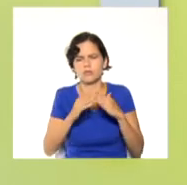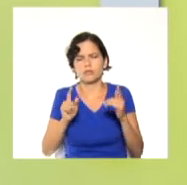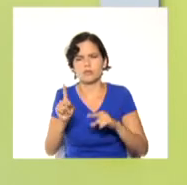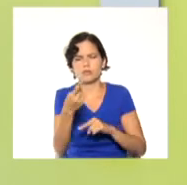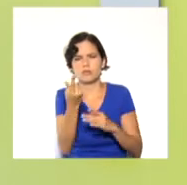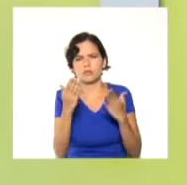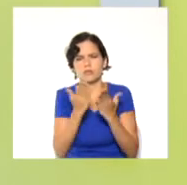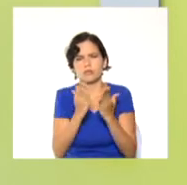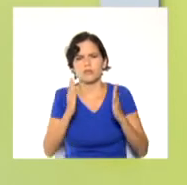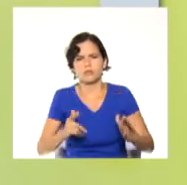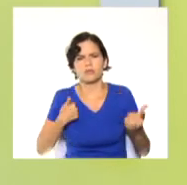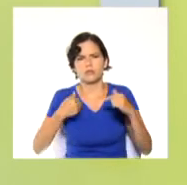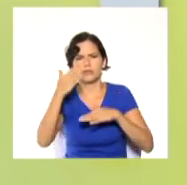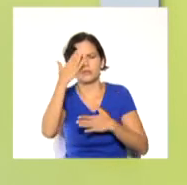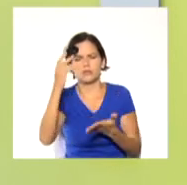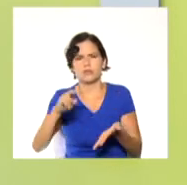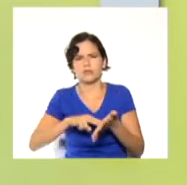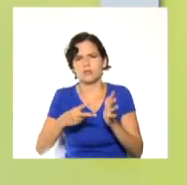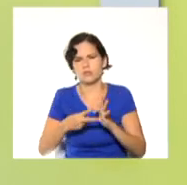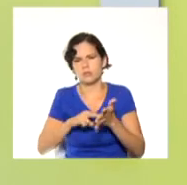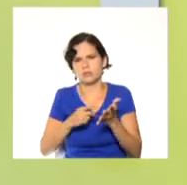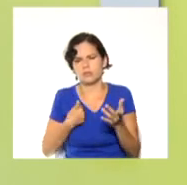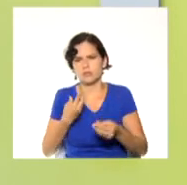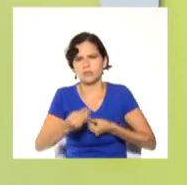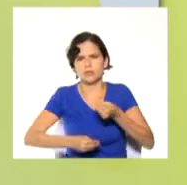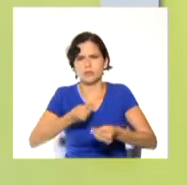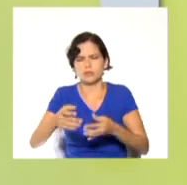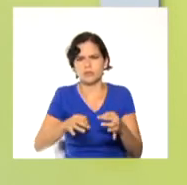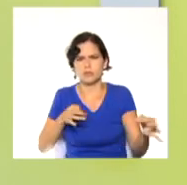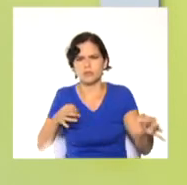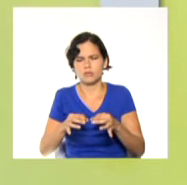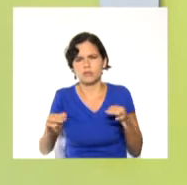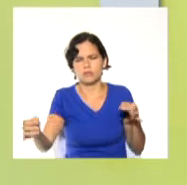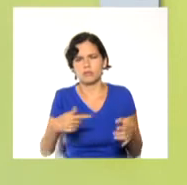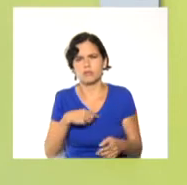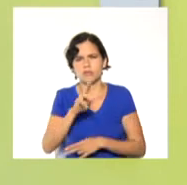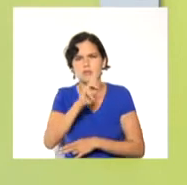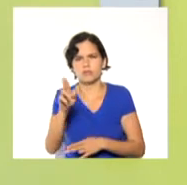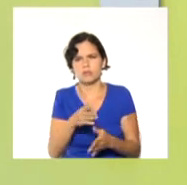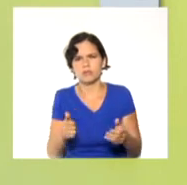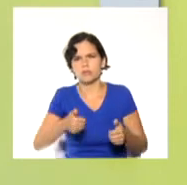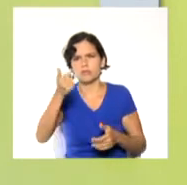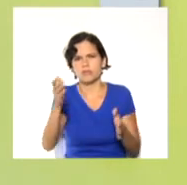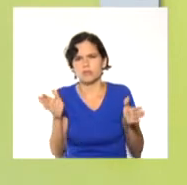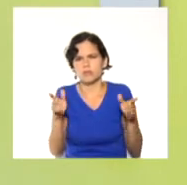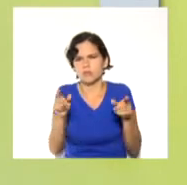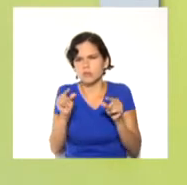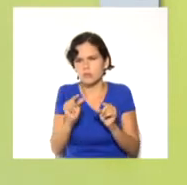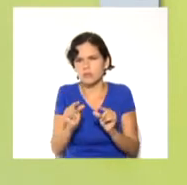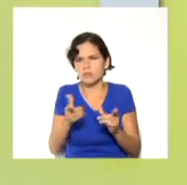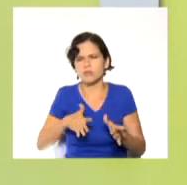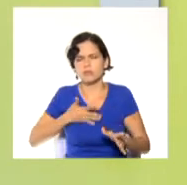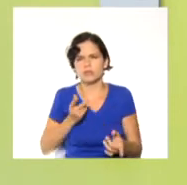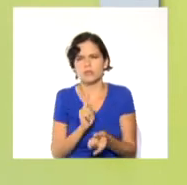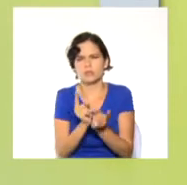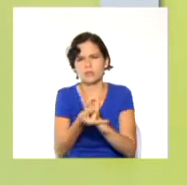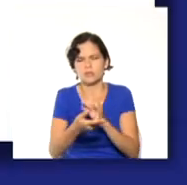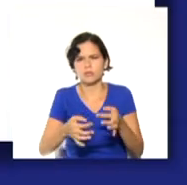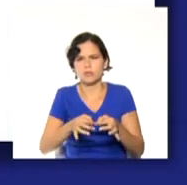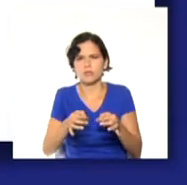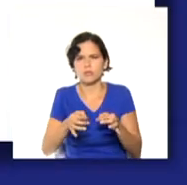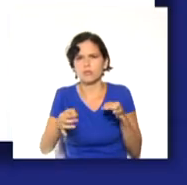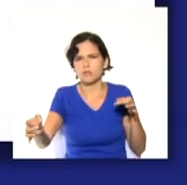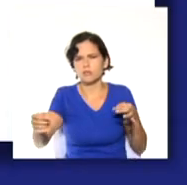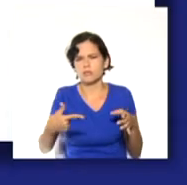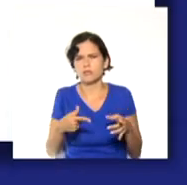que el estudiante domine ese concepto de crear medidas a partir de unidades más pequeñas, podemos entonces cambiar los pies o las palmas por metros o